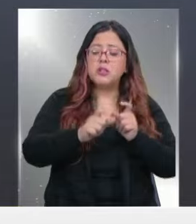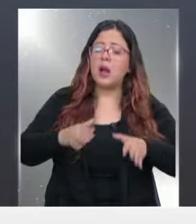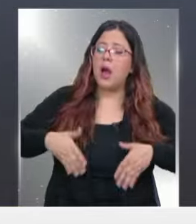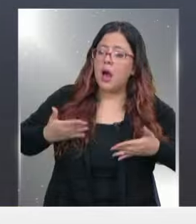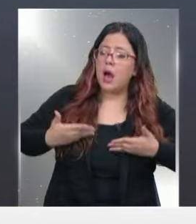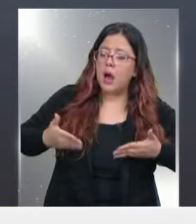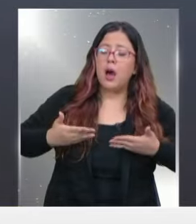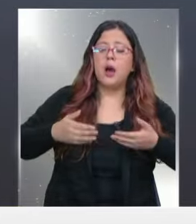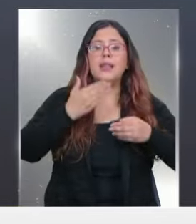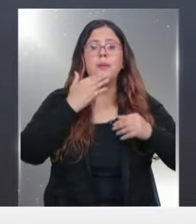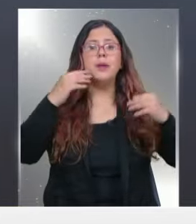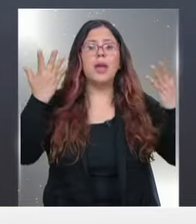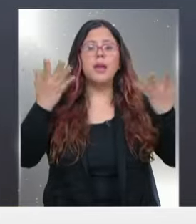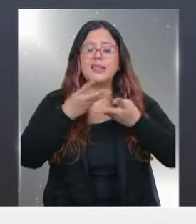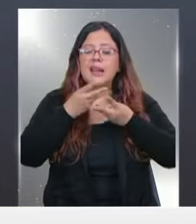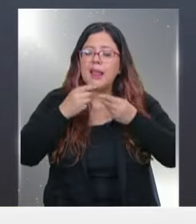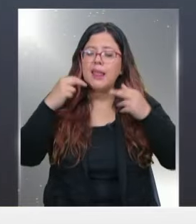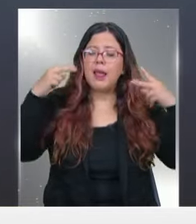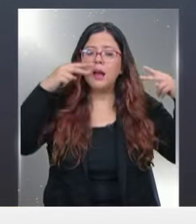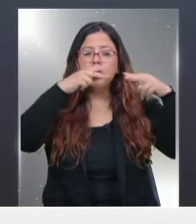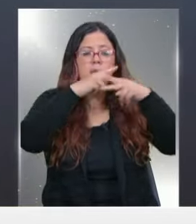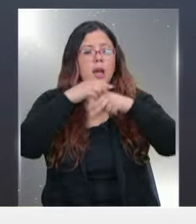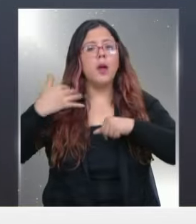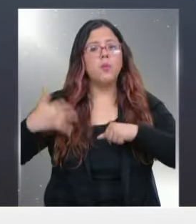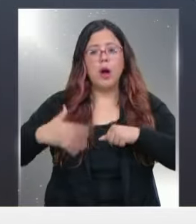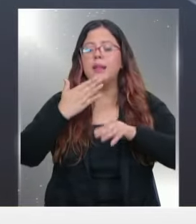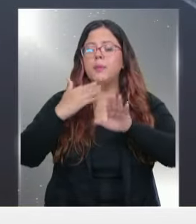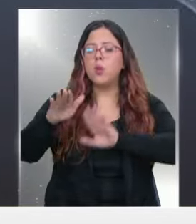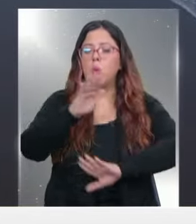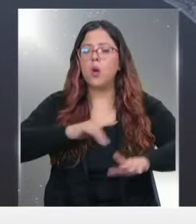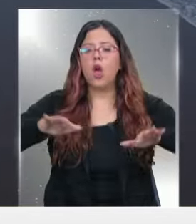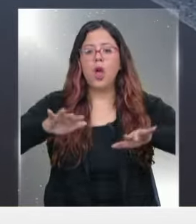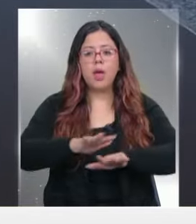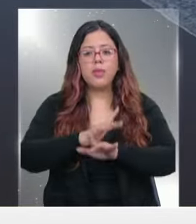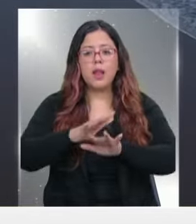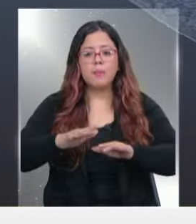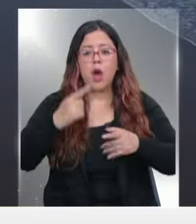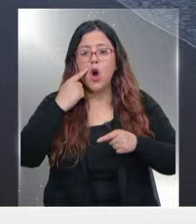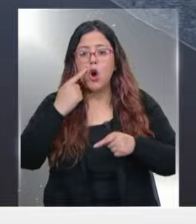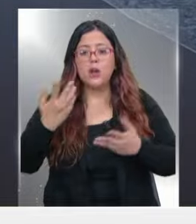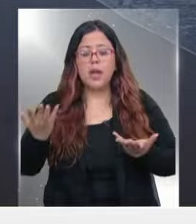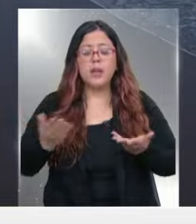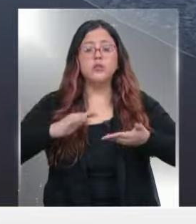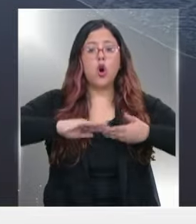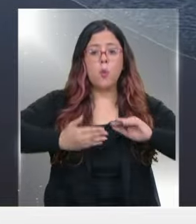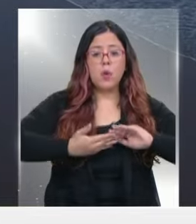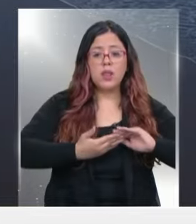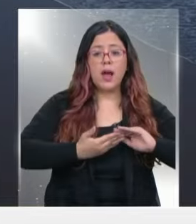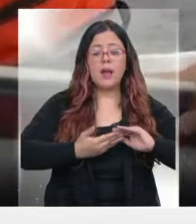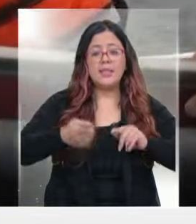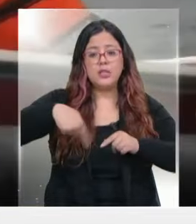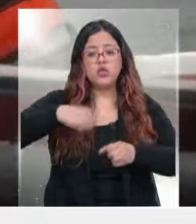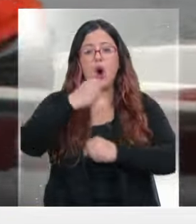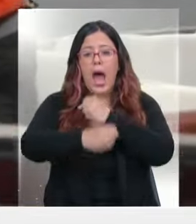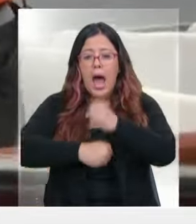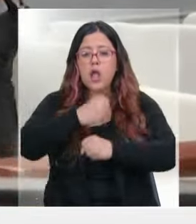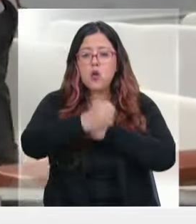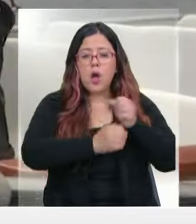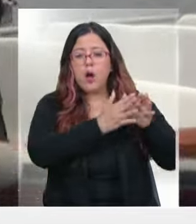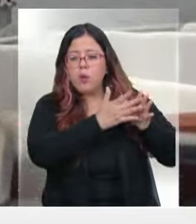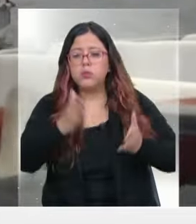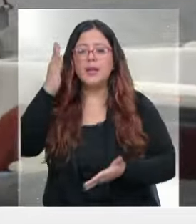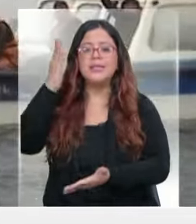así como la calidad del aire es relevante, también lo es la conservación del mar. Después de todo, las mismas comunidades que llevan años exigiendo una